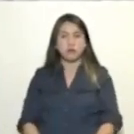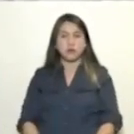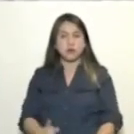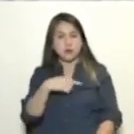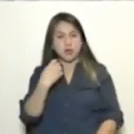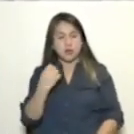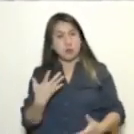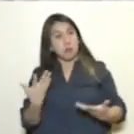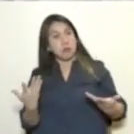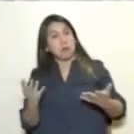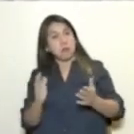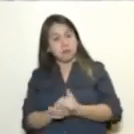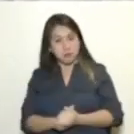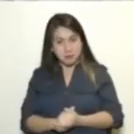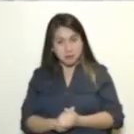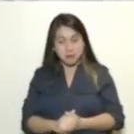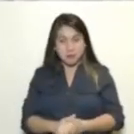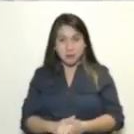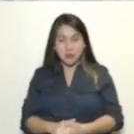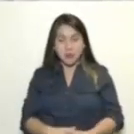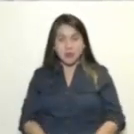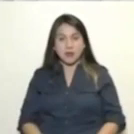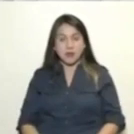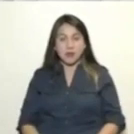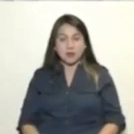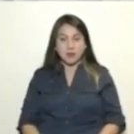Quedaron sorprendidos con tanta magnanimidad.